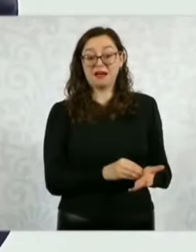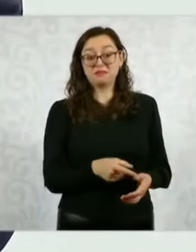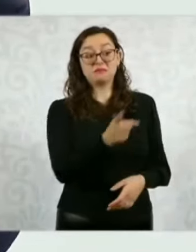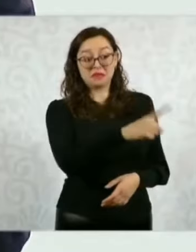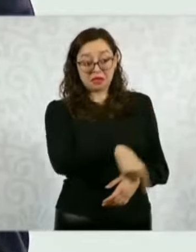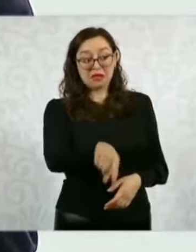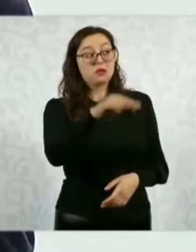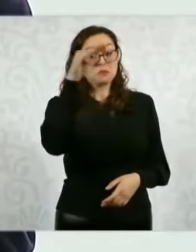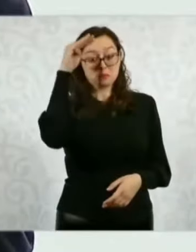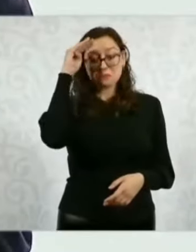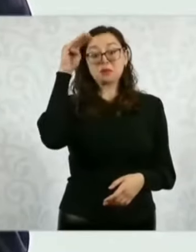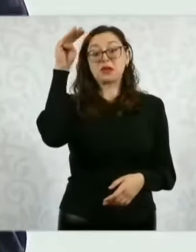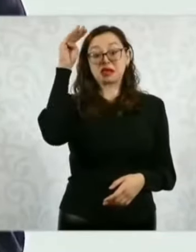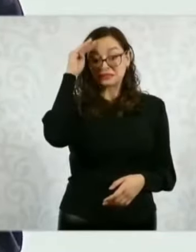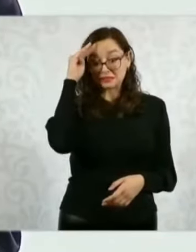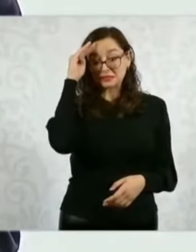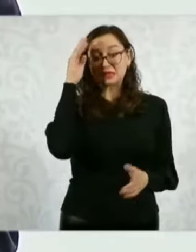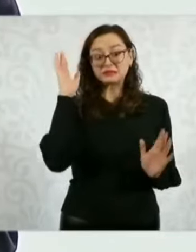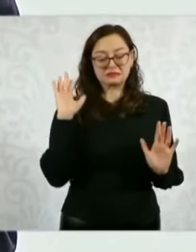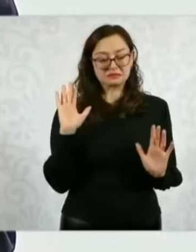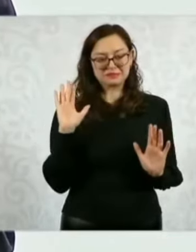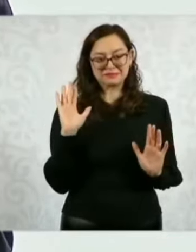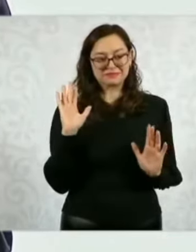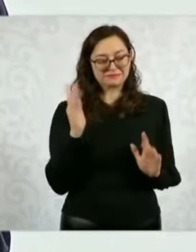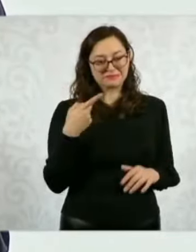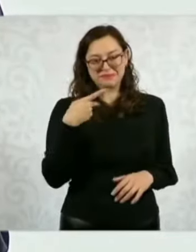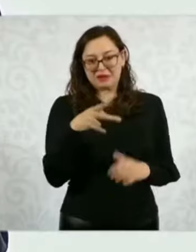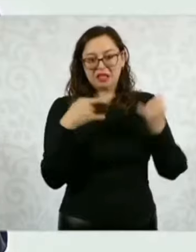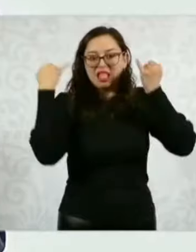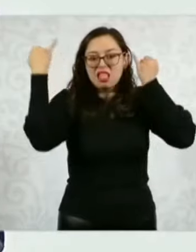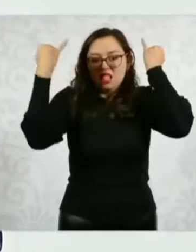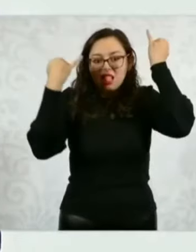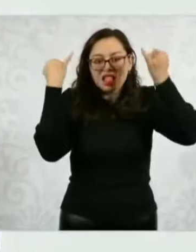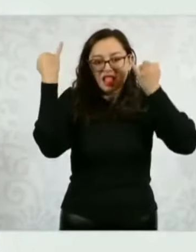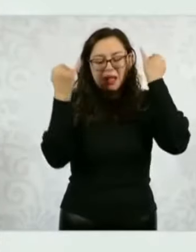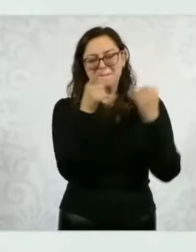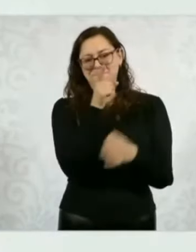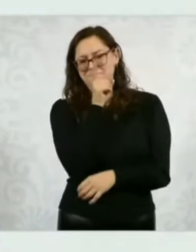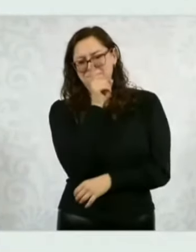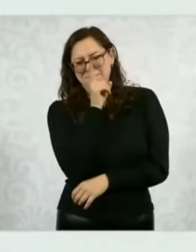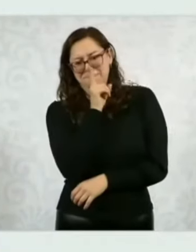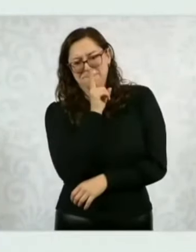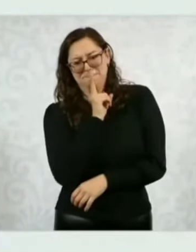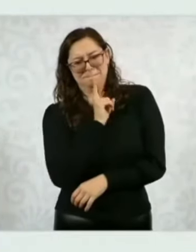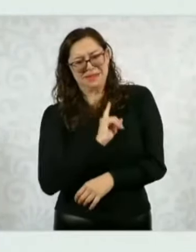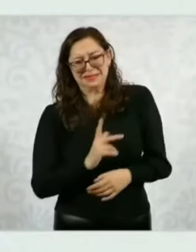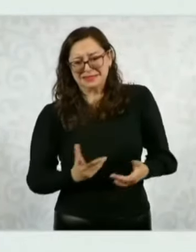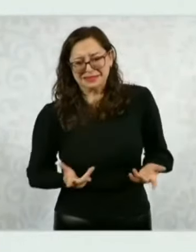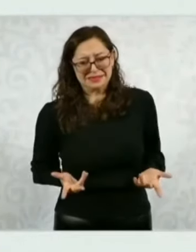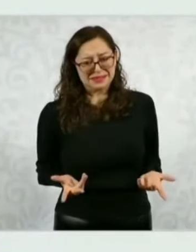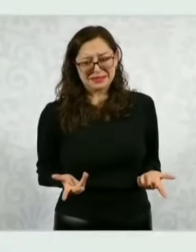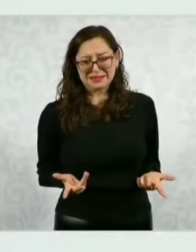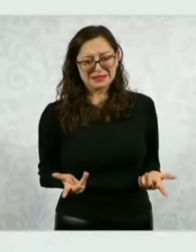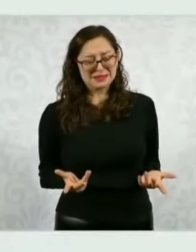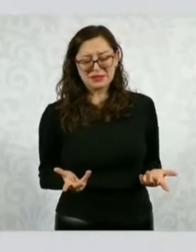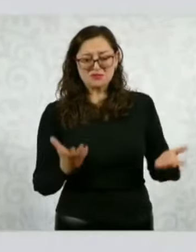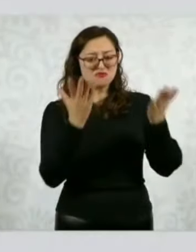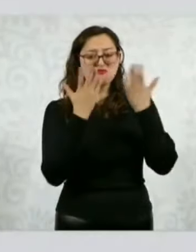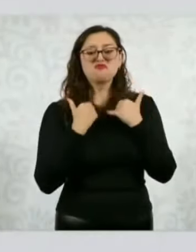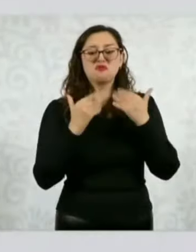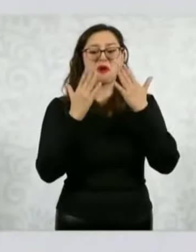que estamos viviendo que todo eso es una gran mentira en contra